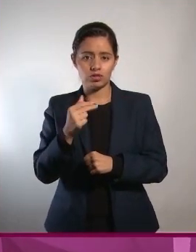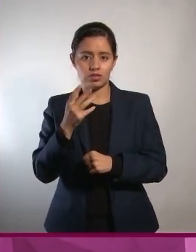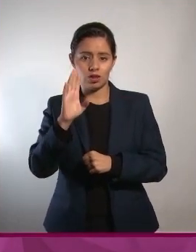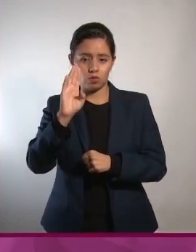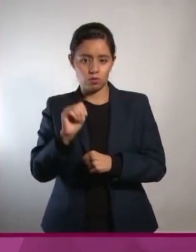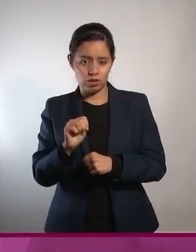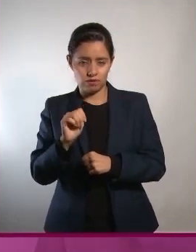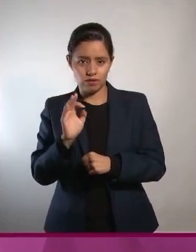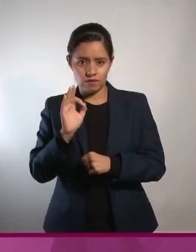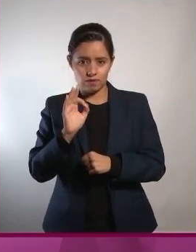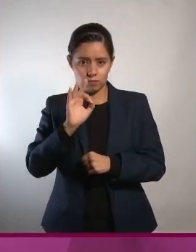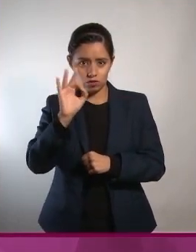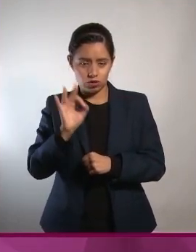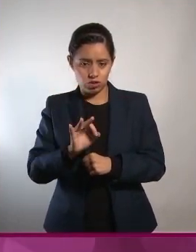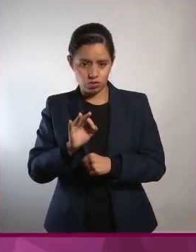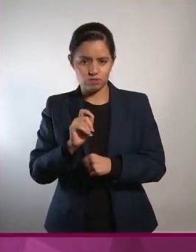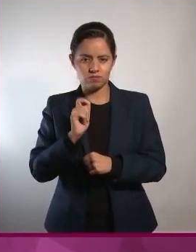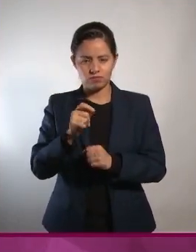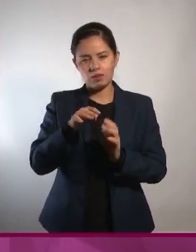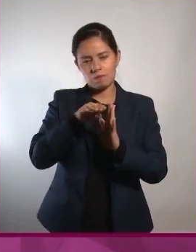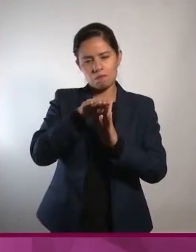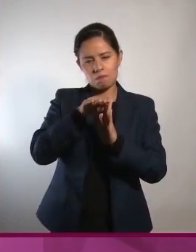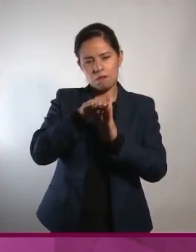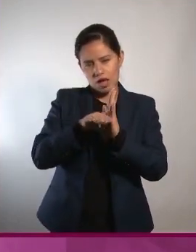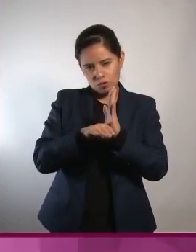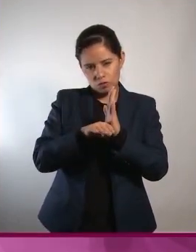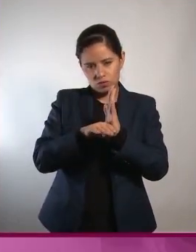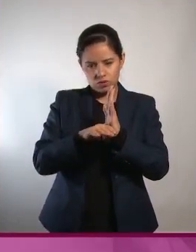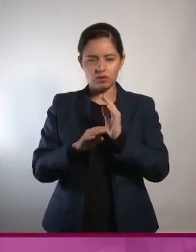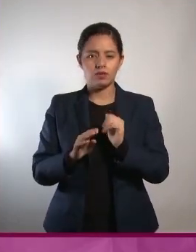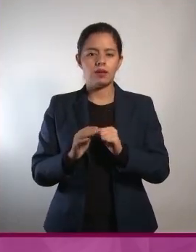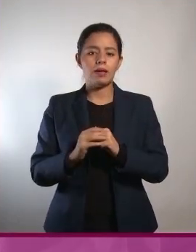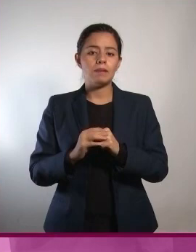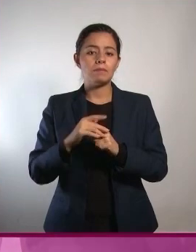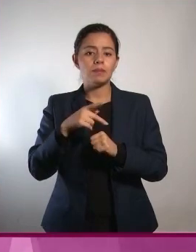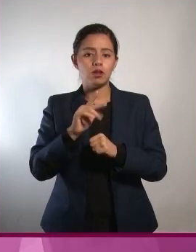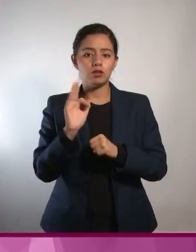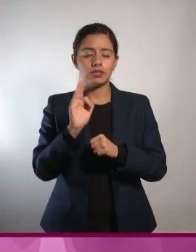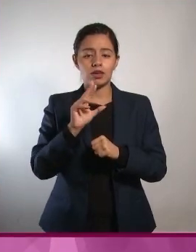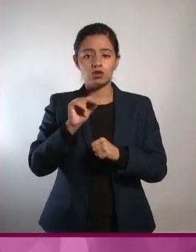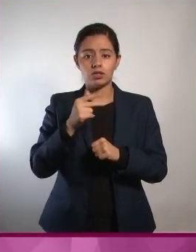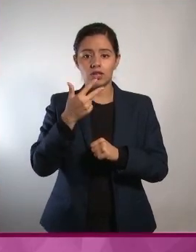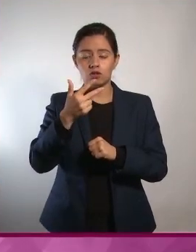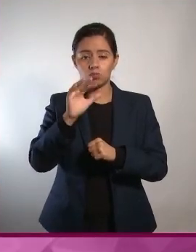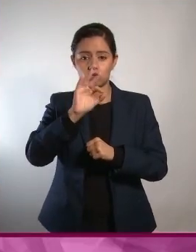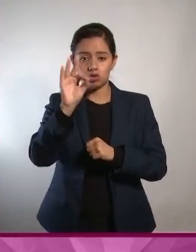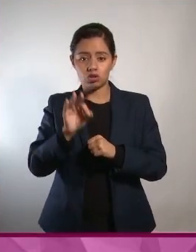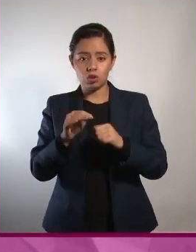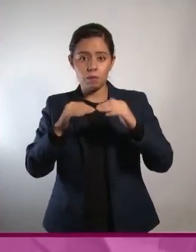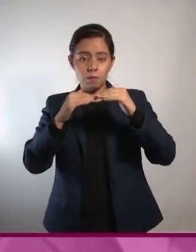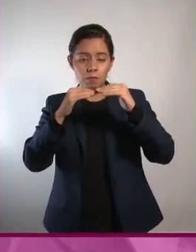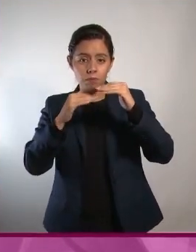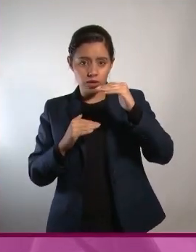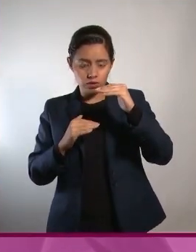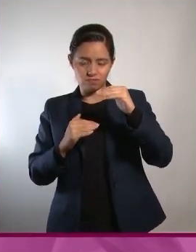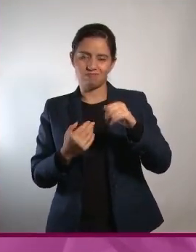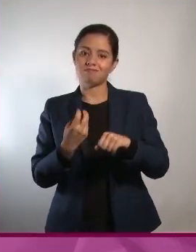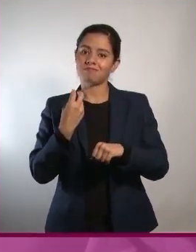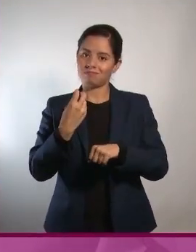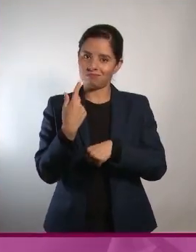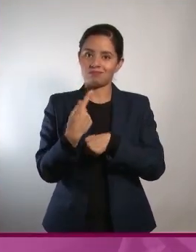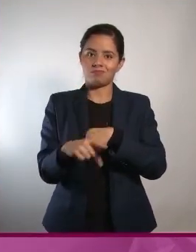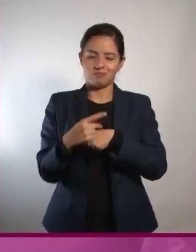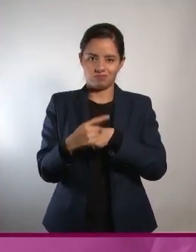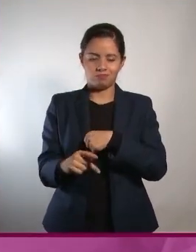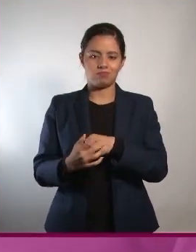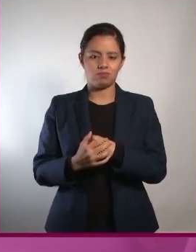89, podemos decir que estamos un poco bajos. Pero si tenemos menos de 88 en oxigenación, ya es un factor de riesgo